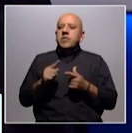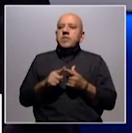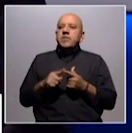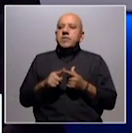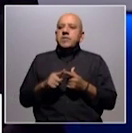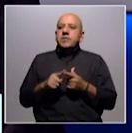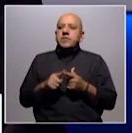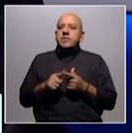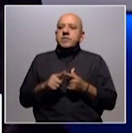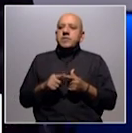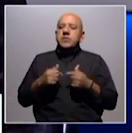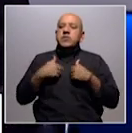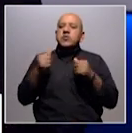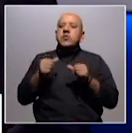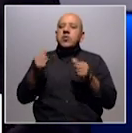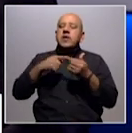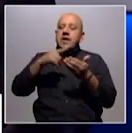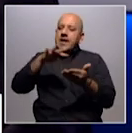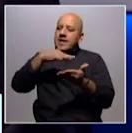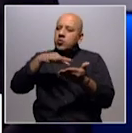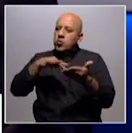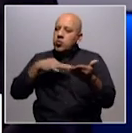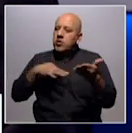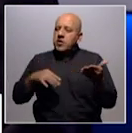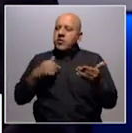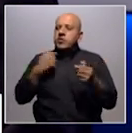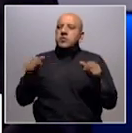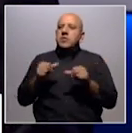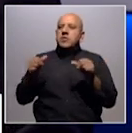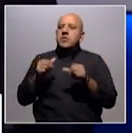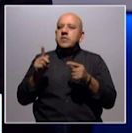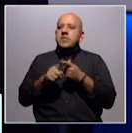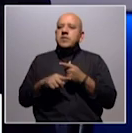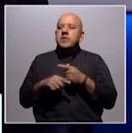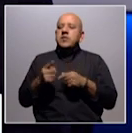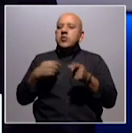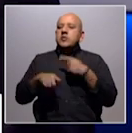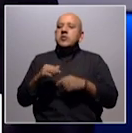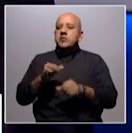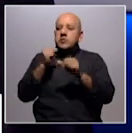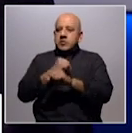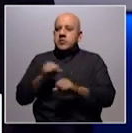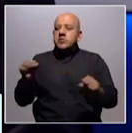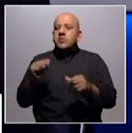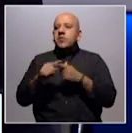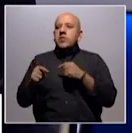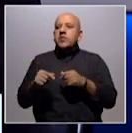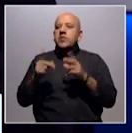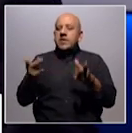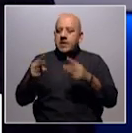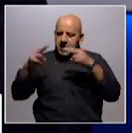de de hacer y la lectura de manera que en la medida que uno pueda mantener viva la llama de la